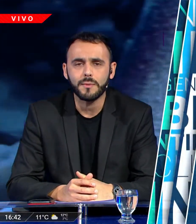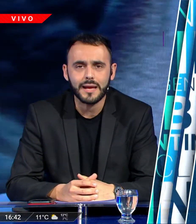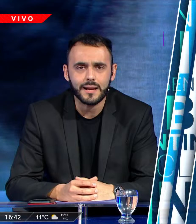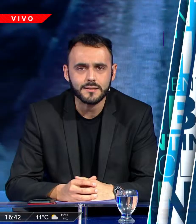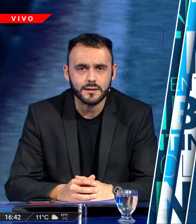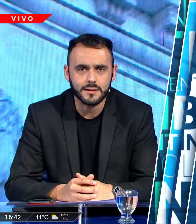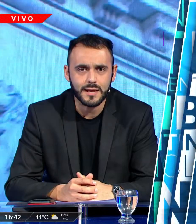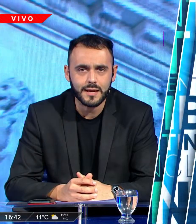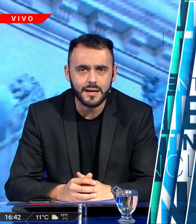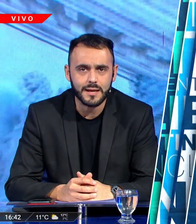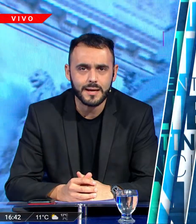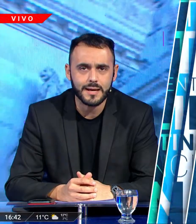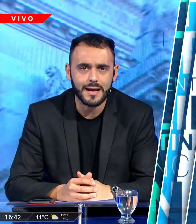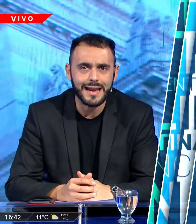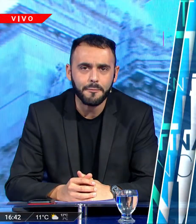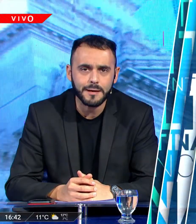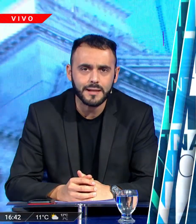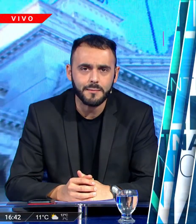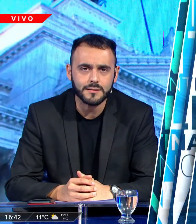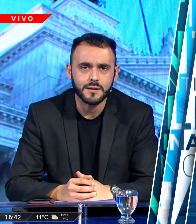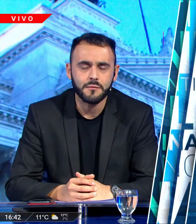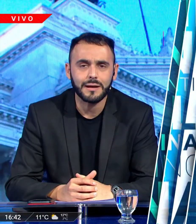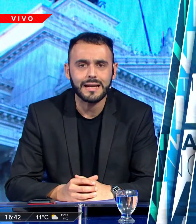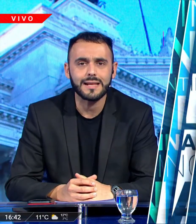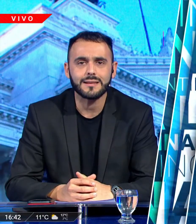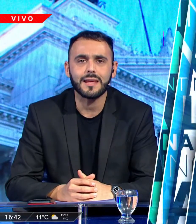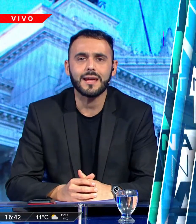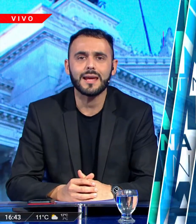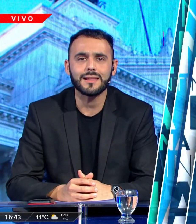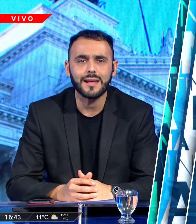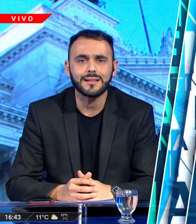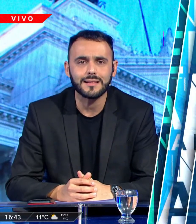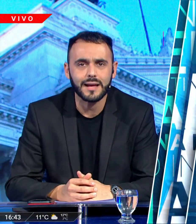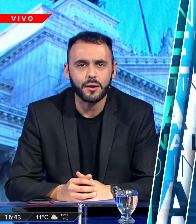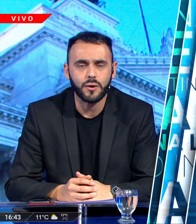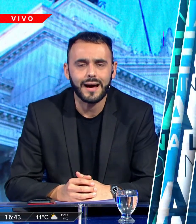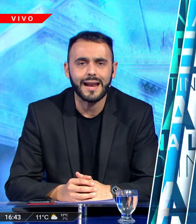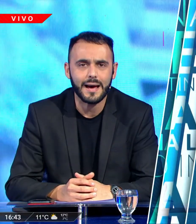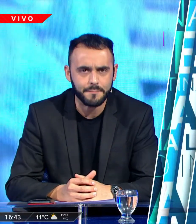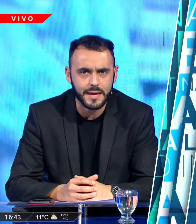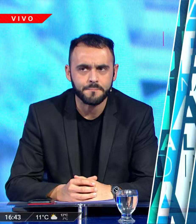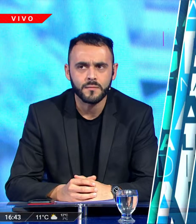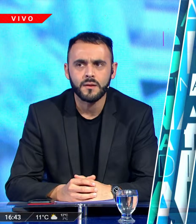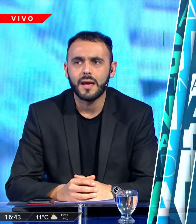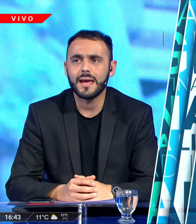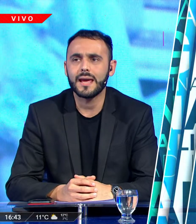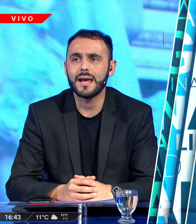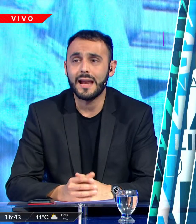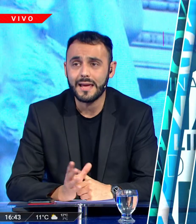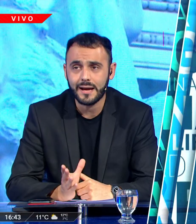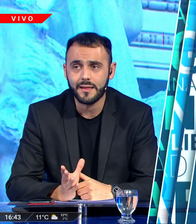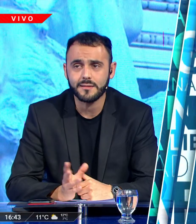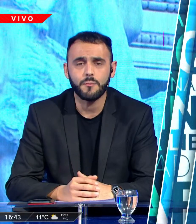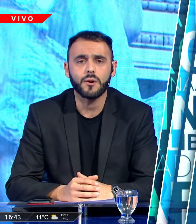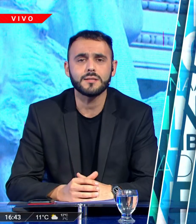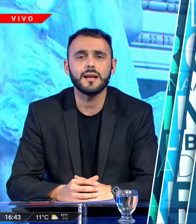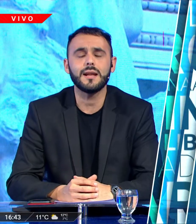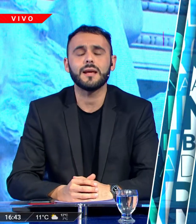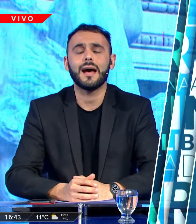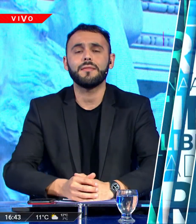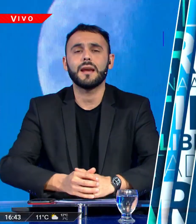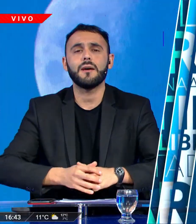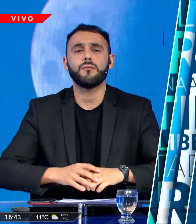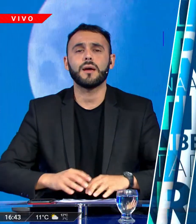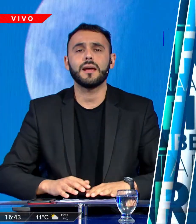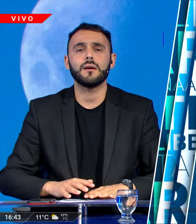todos los familiares de las víctimas fatales de este atentado a la AMIA. La hija, decíamos